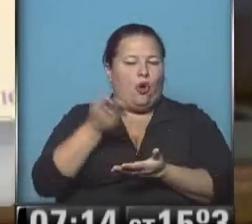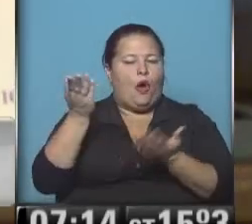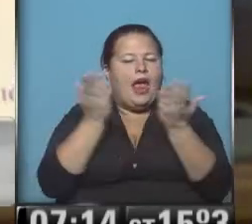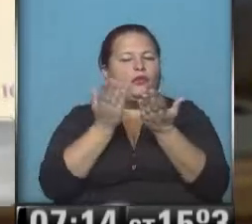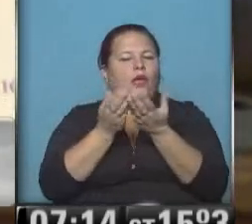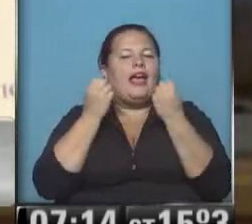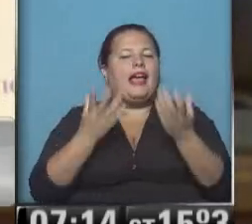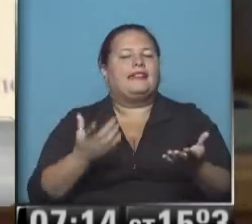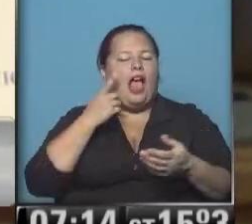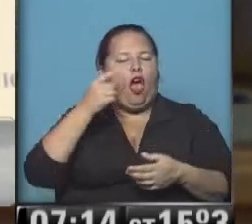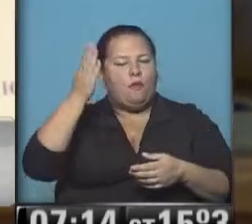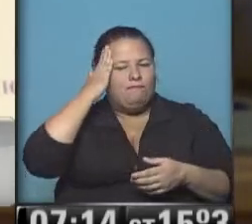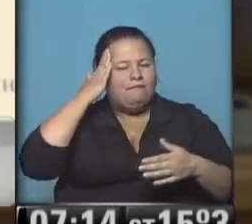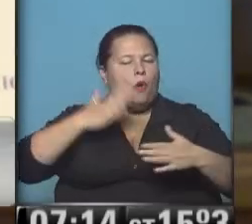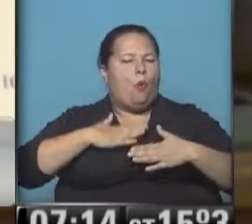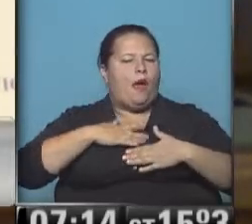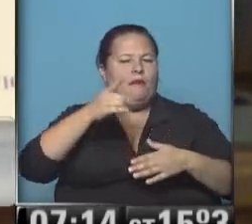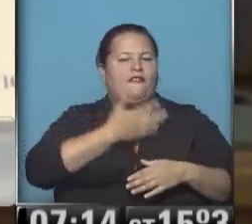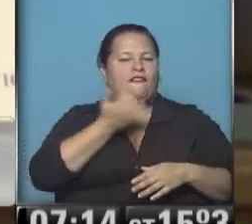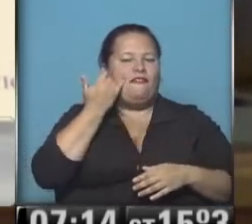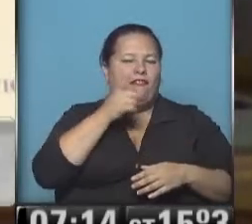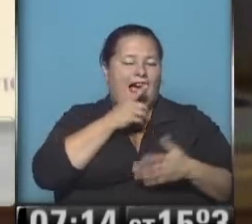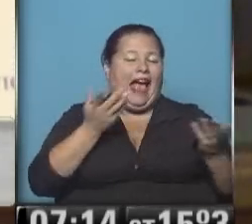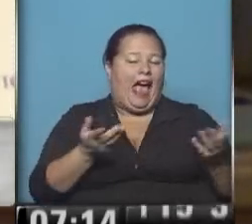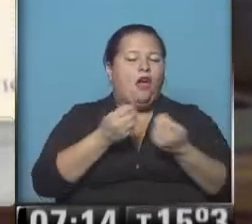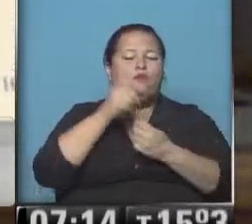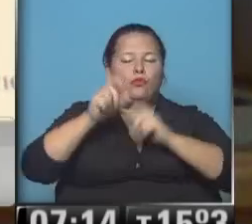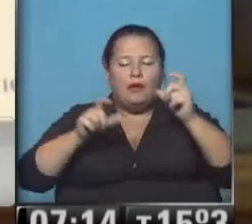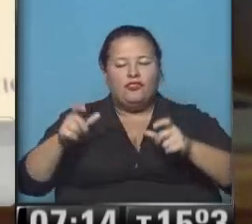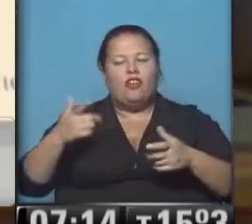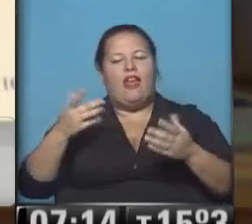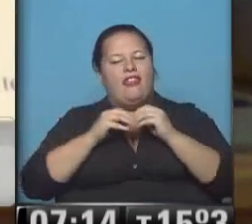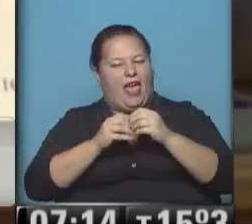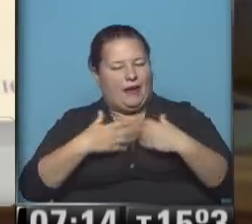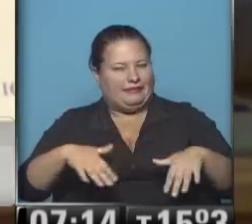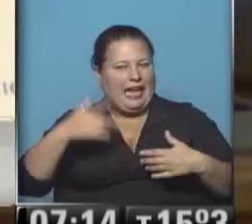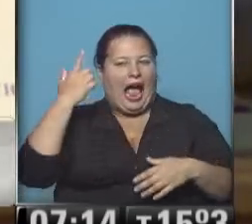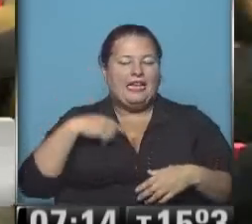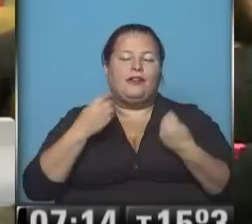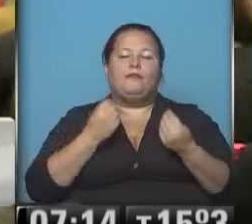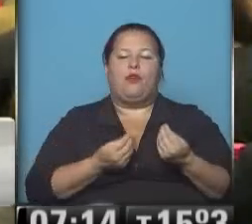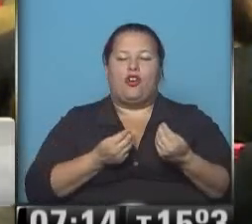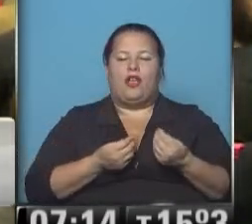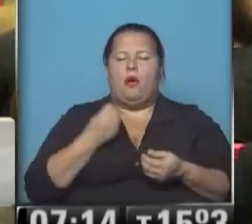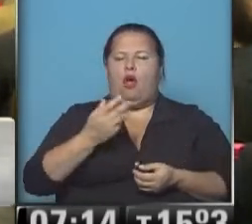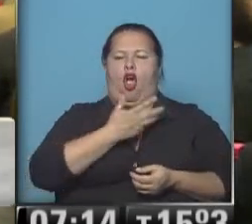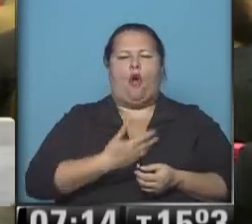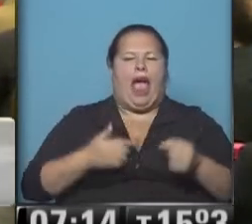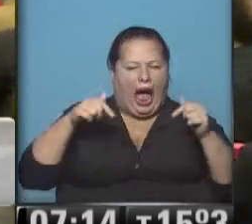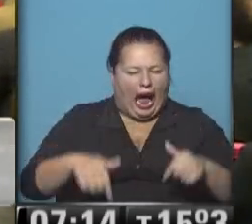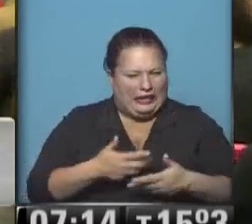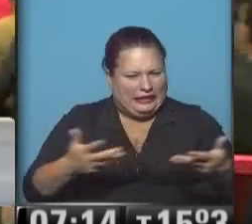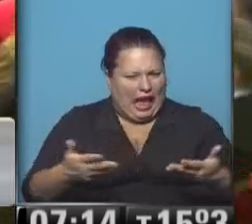evalúe las capacidades psicofísicas de Faith. Claro, mucho debate se generó ayer, Alejandro, por ejemplo, sí. ¿Por qué el gobierno